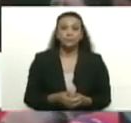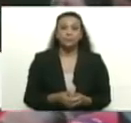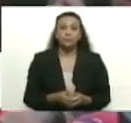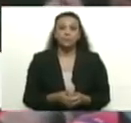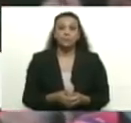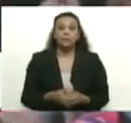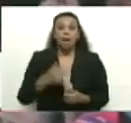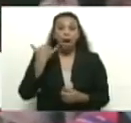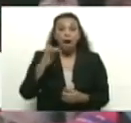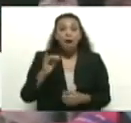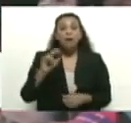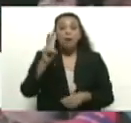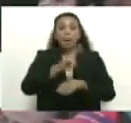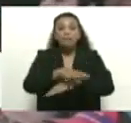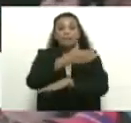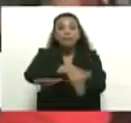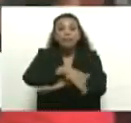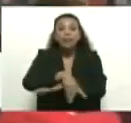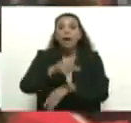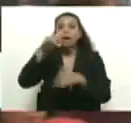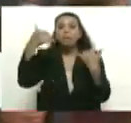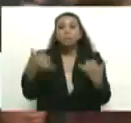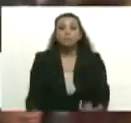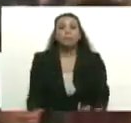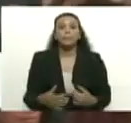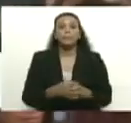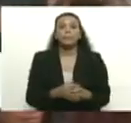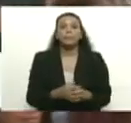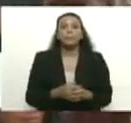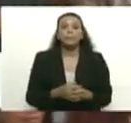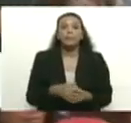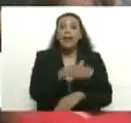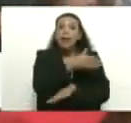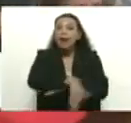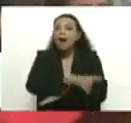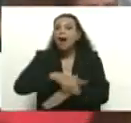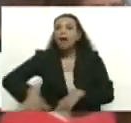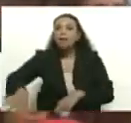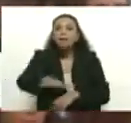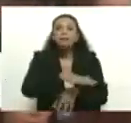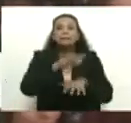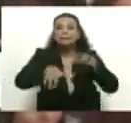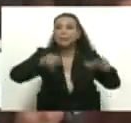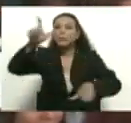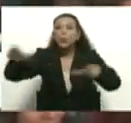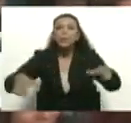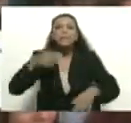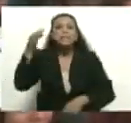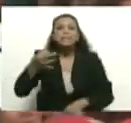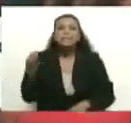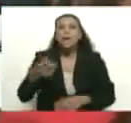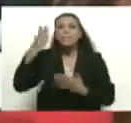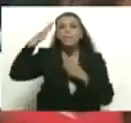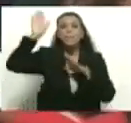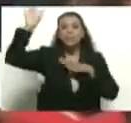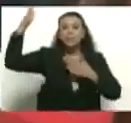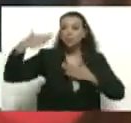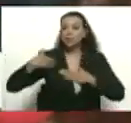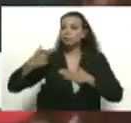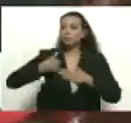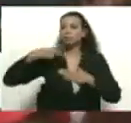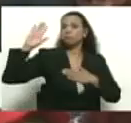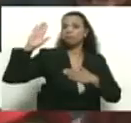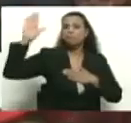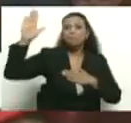Aquí está La Vega, en la calle. En la calle siempre ha estado presente. Y yo